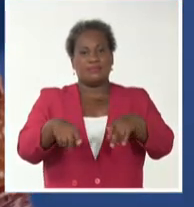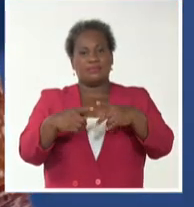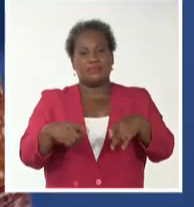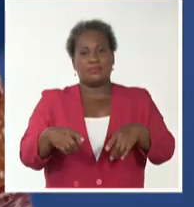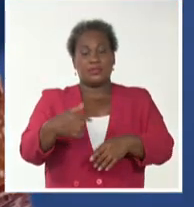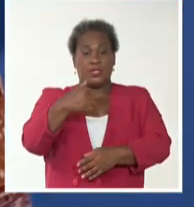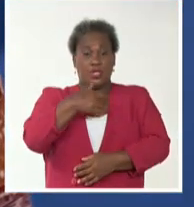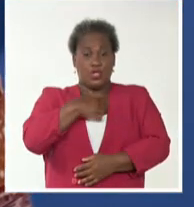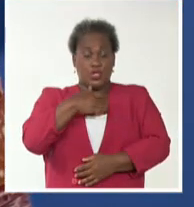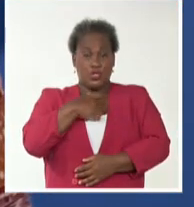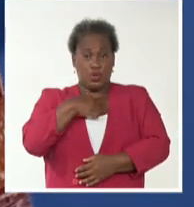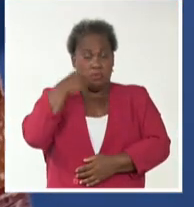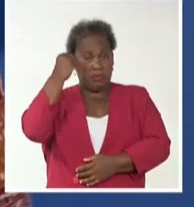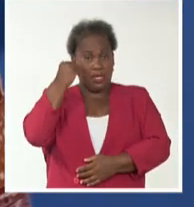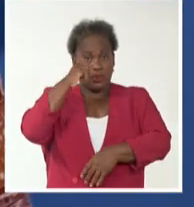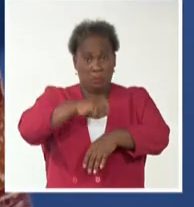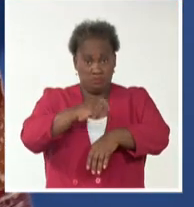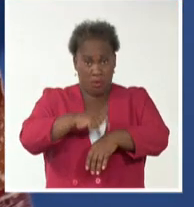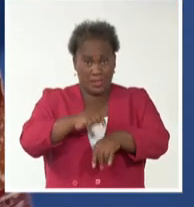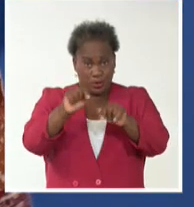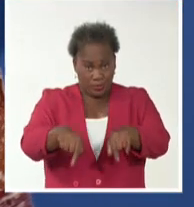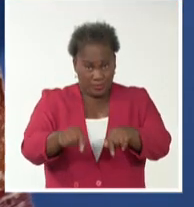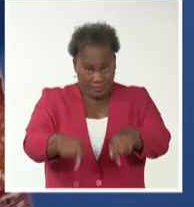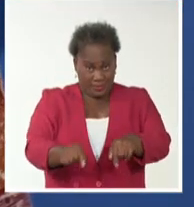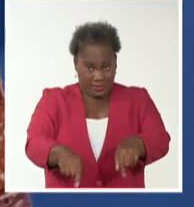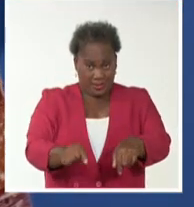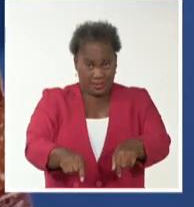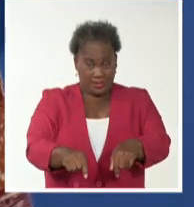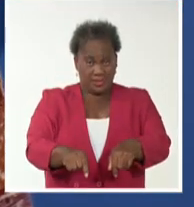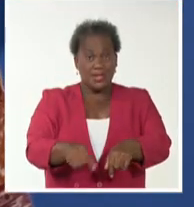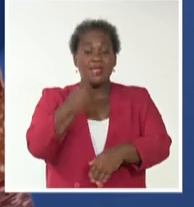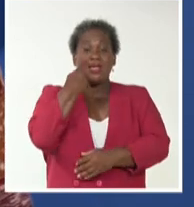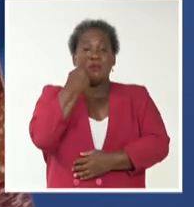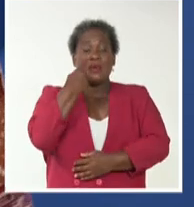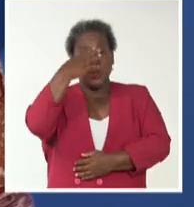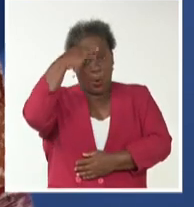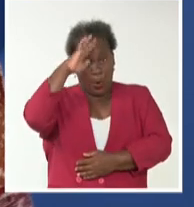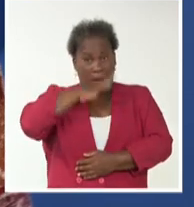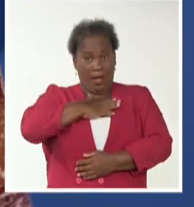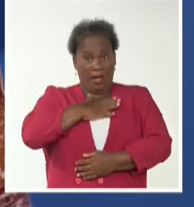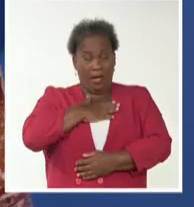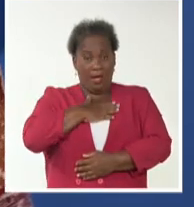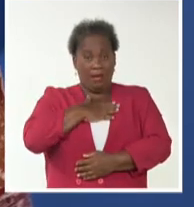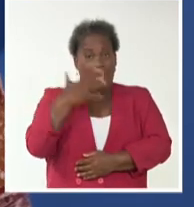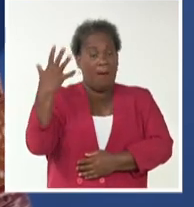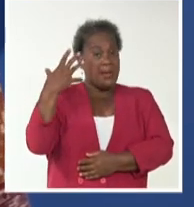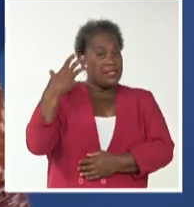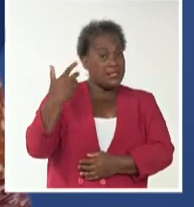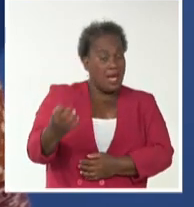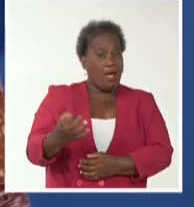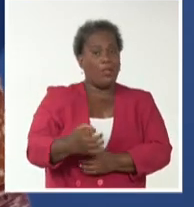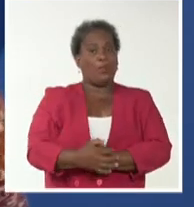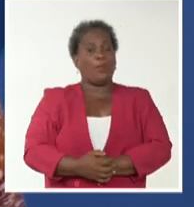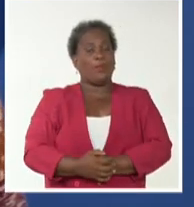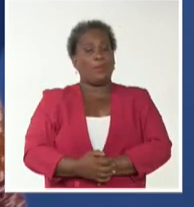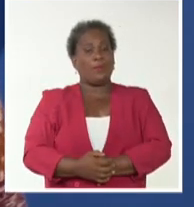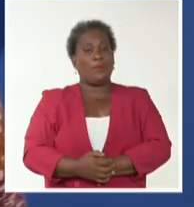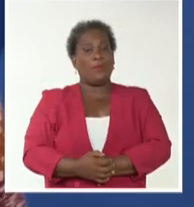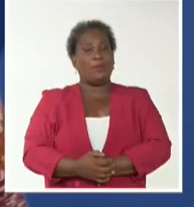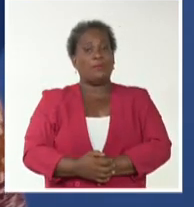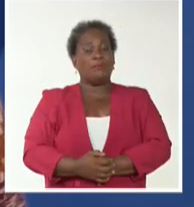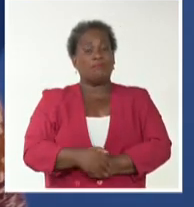Yo creo que en un momento como este, en que nos hemos visto amenazados una vez más, esta vez